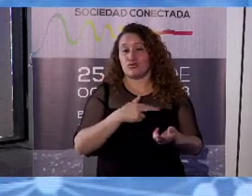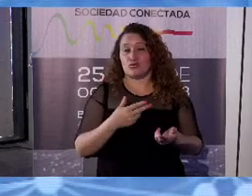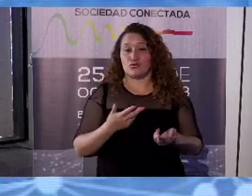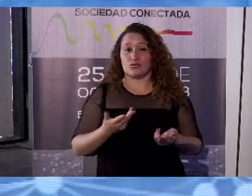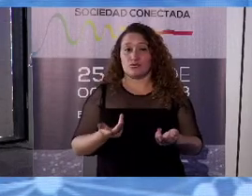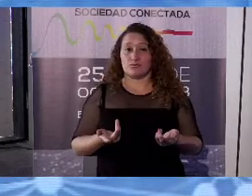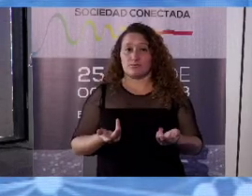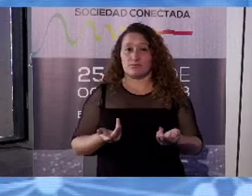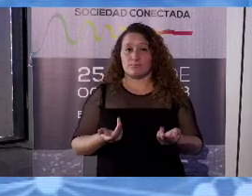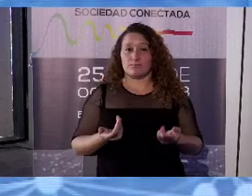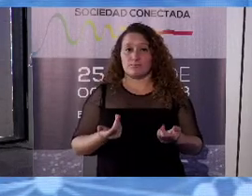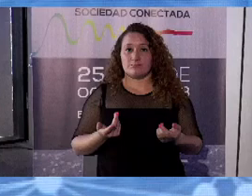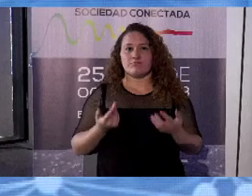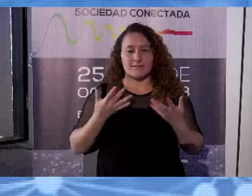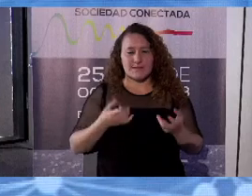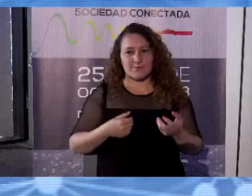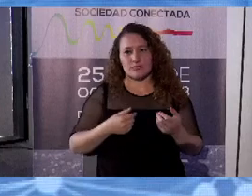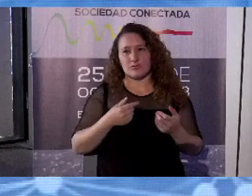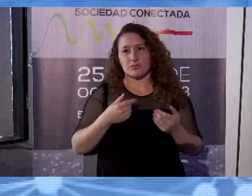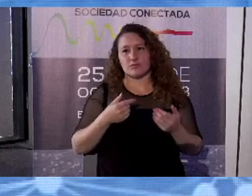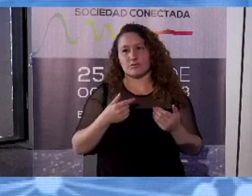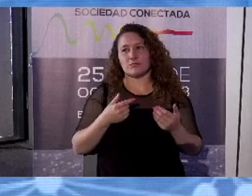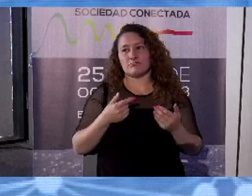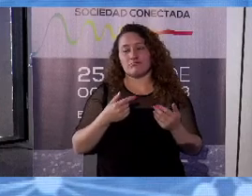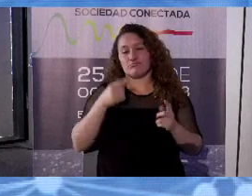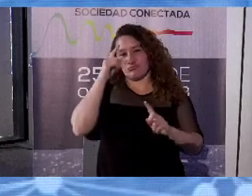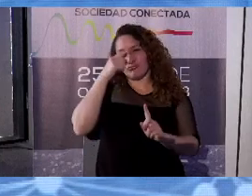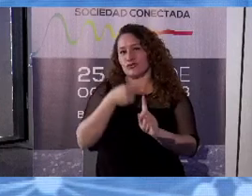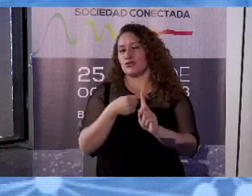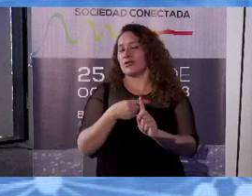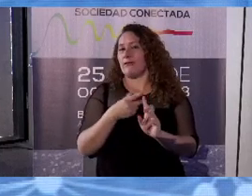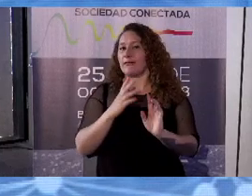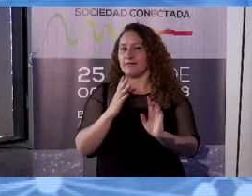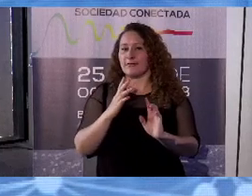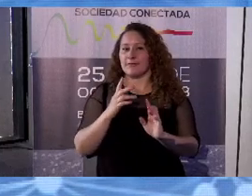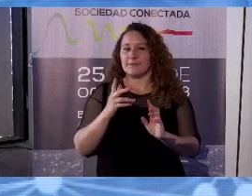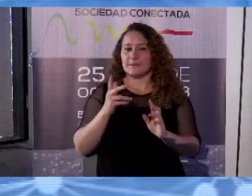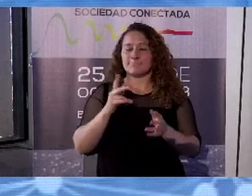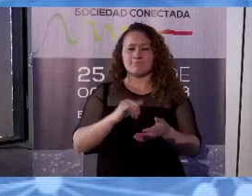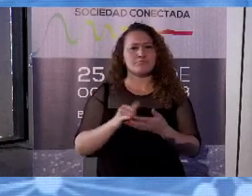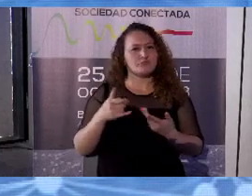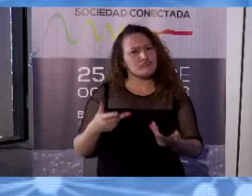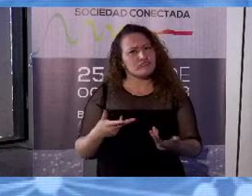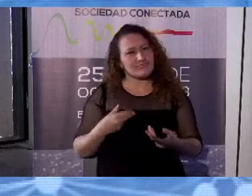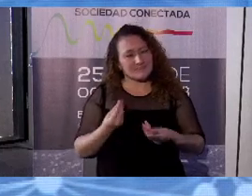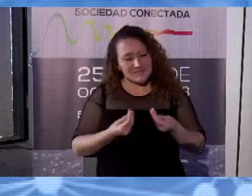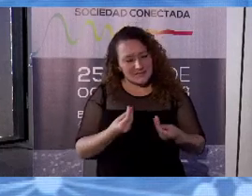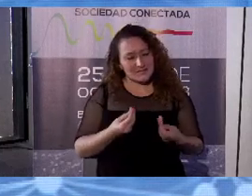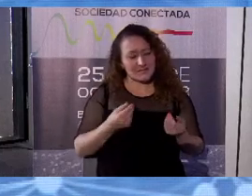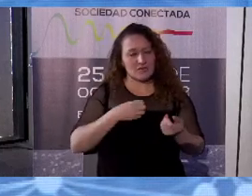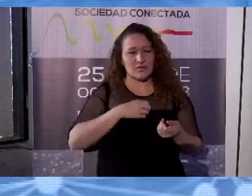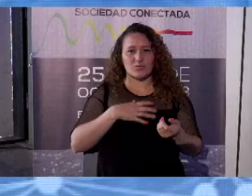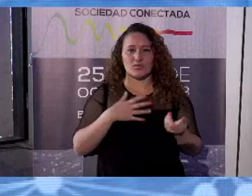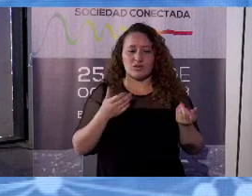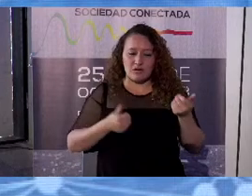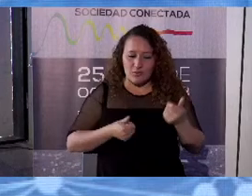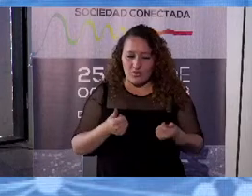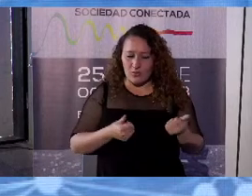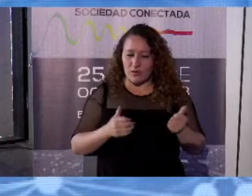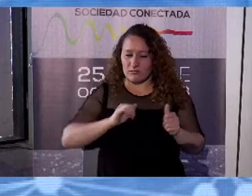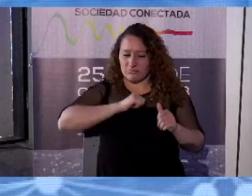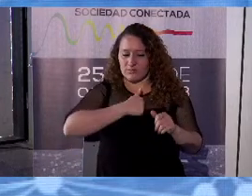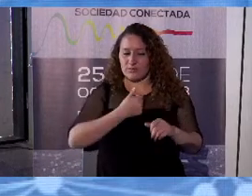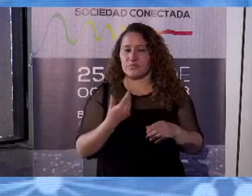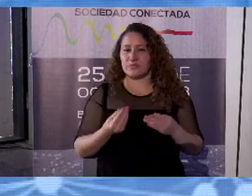eh queremos ver el vaso medio lleno y en función de eso es eh qué podemos hacer Cuáles son las oportunidades que podemos tener